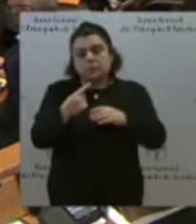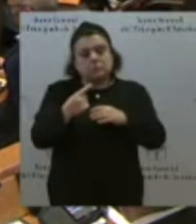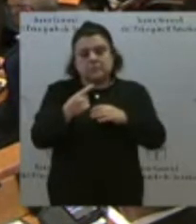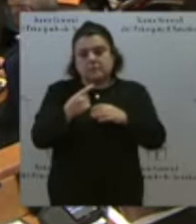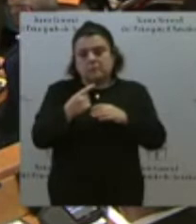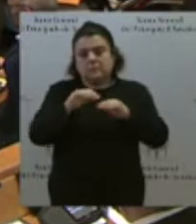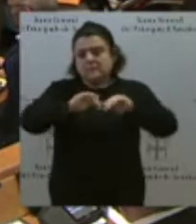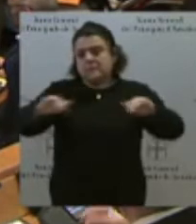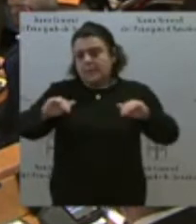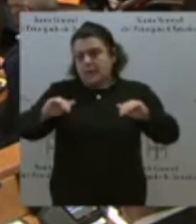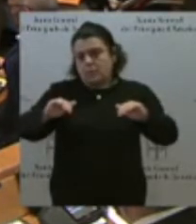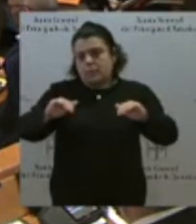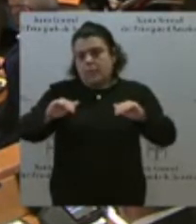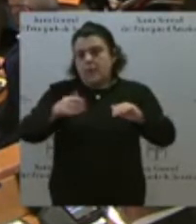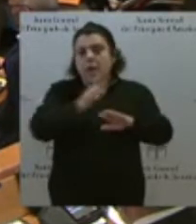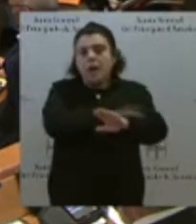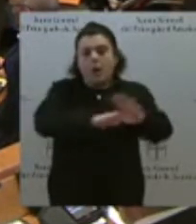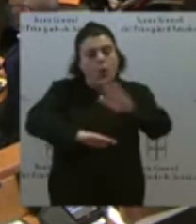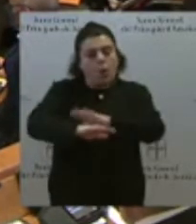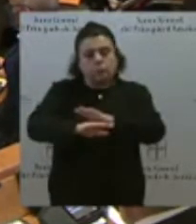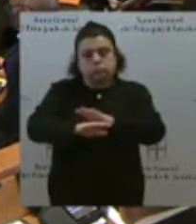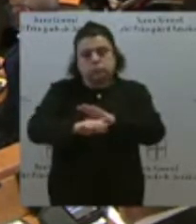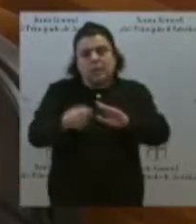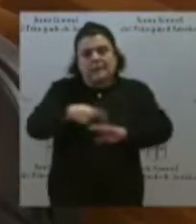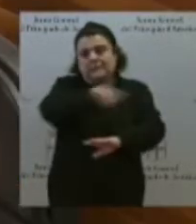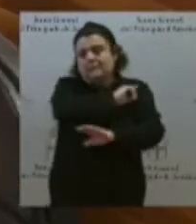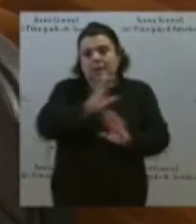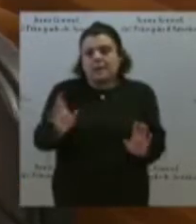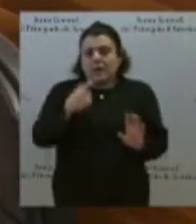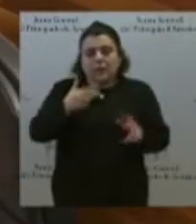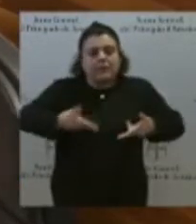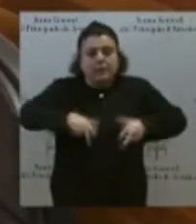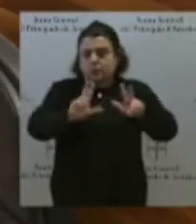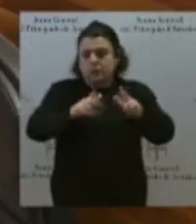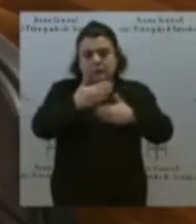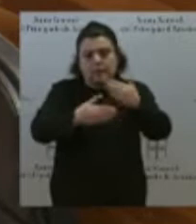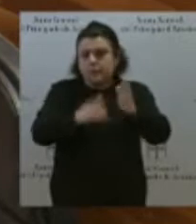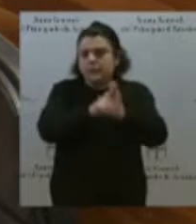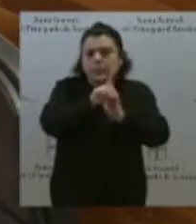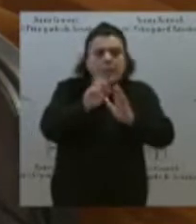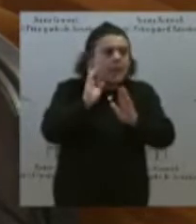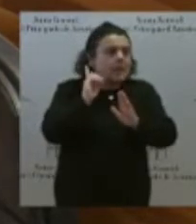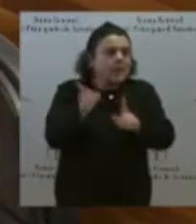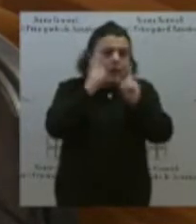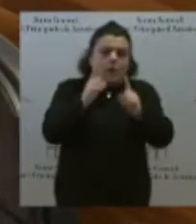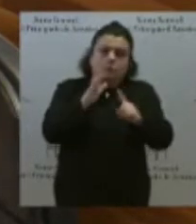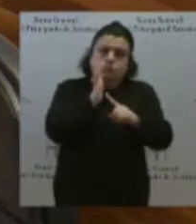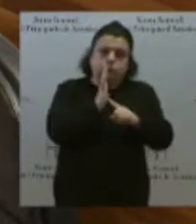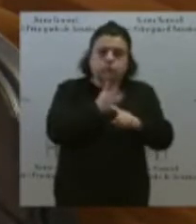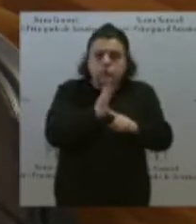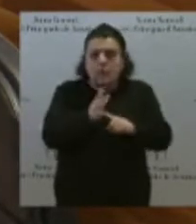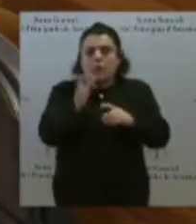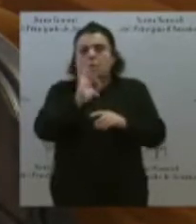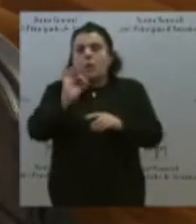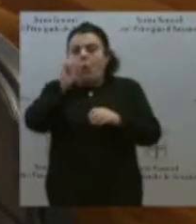de que hay que autorizar cualquier desarrollo, sea eólico, sea minero, porque sí, porque hay un altar económico al que